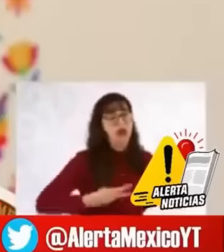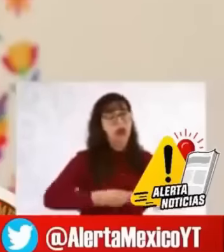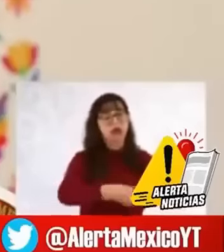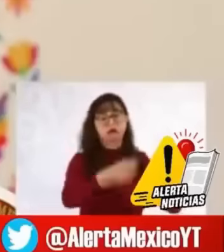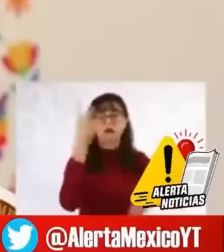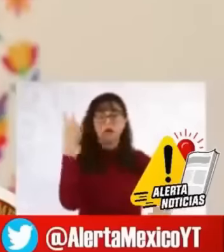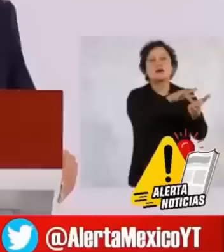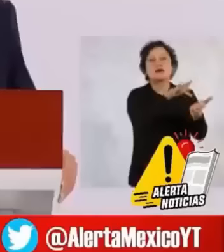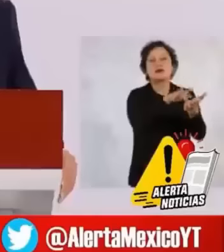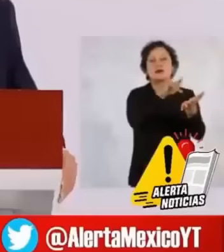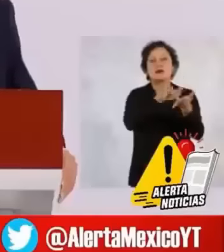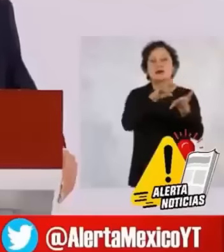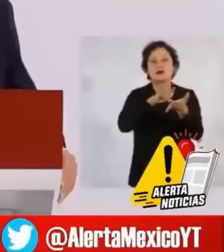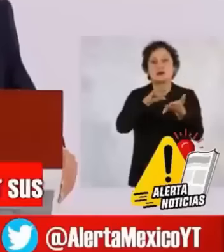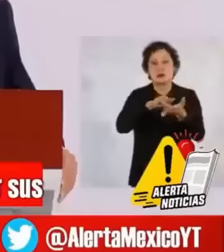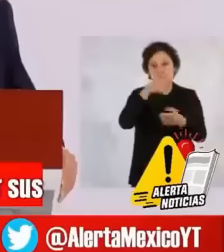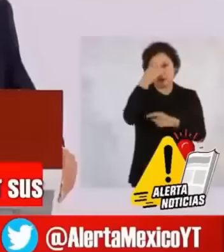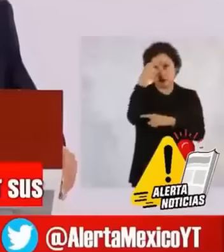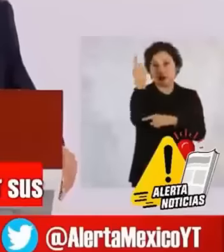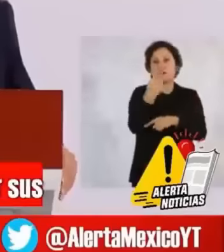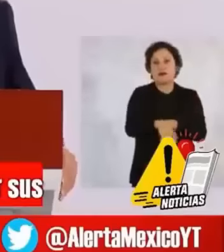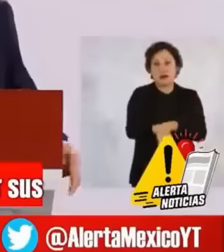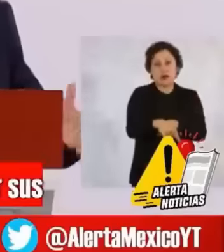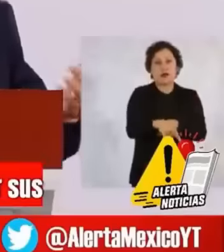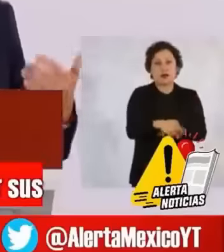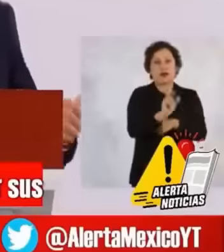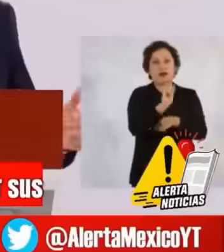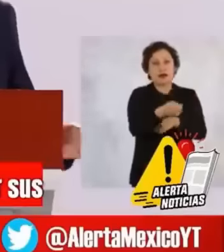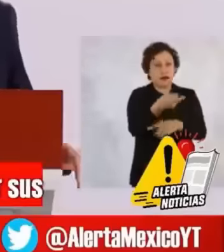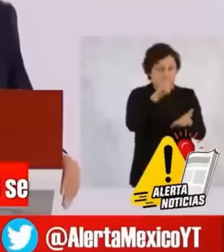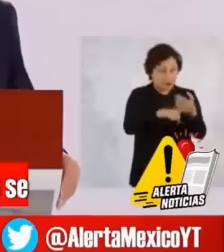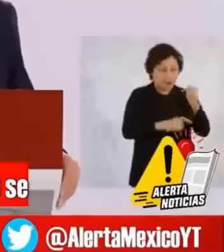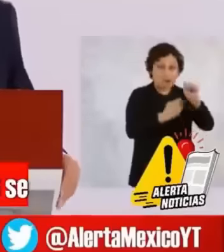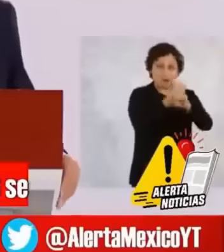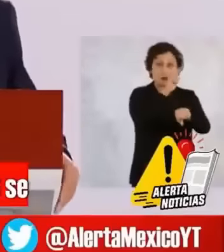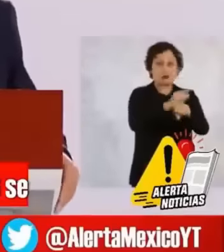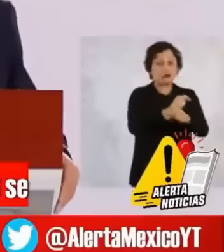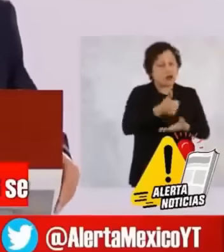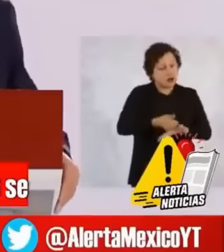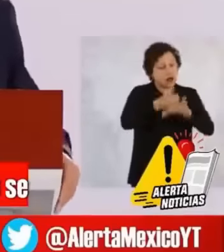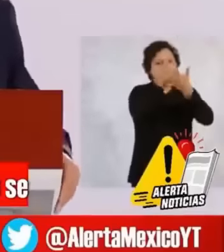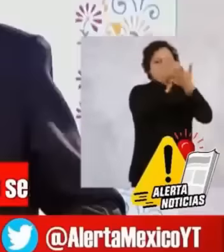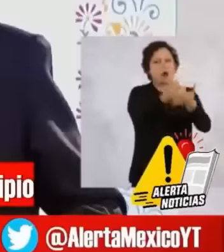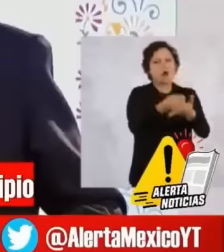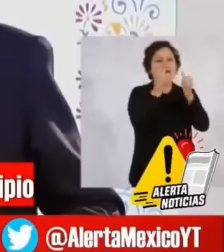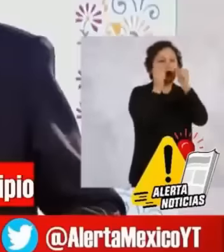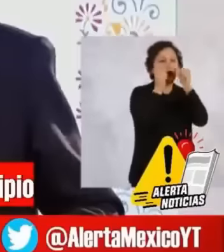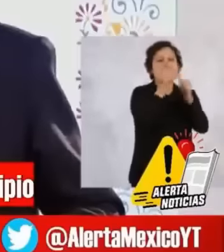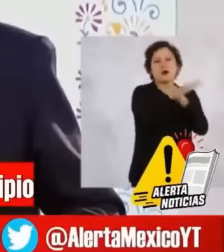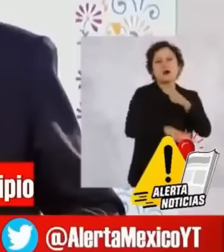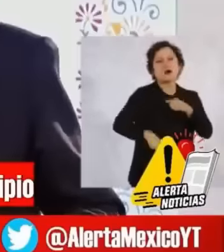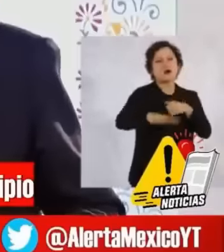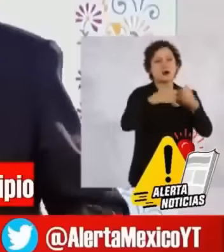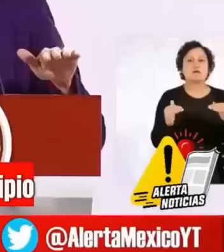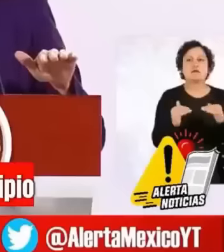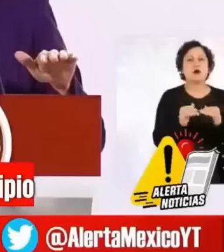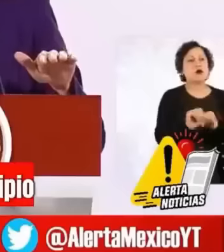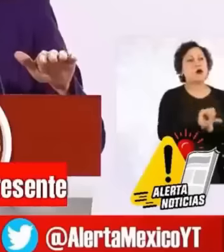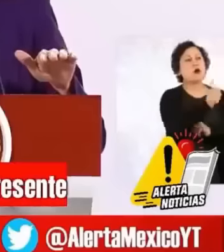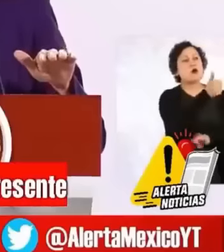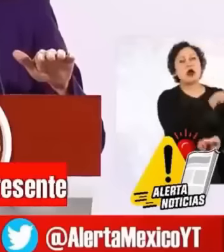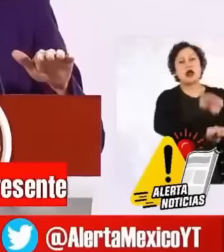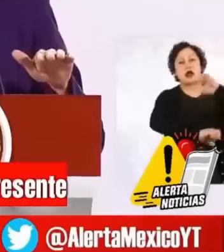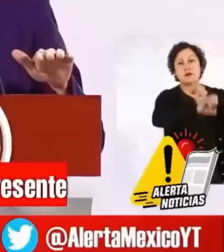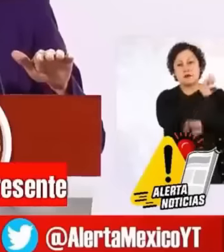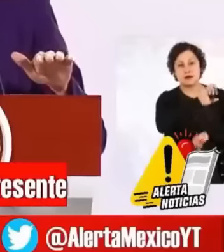no lo necesita el país. Con bolitas y palitos, a ver si así dejan de idear sus fantasías en las que el gobierno se instaura por la fuerza, si el